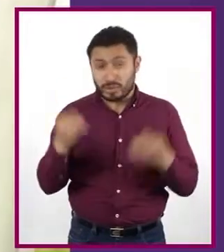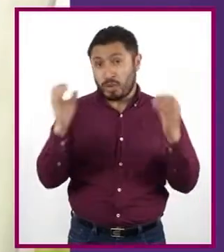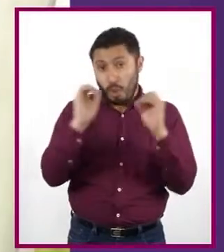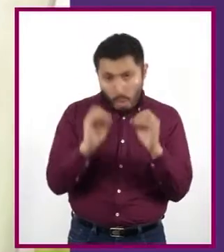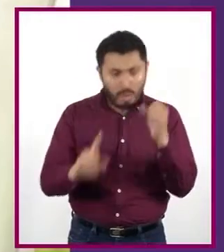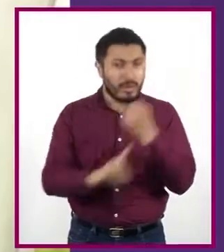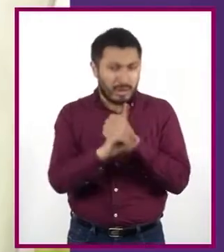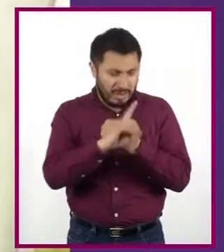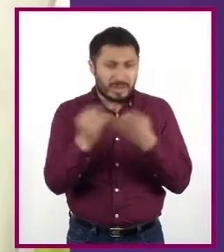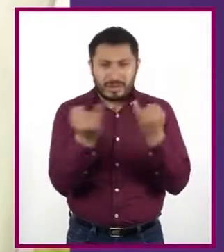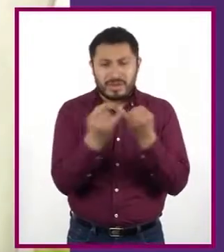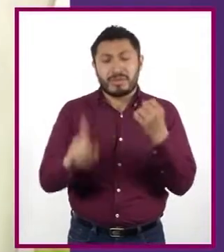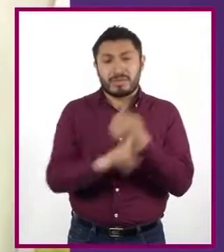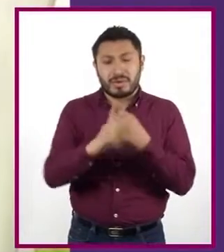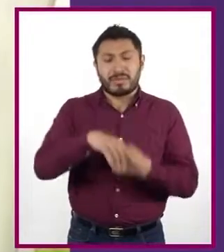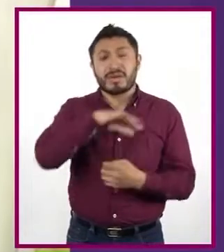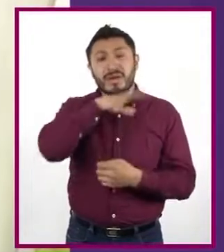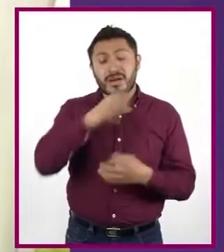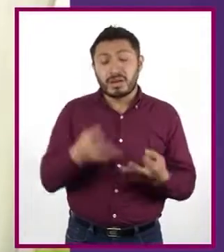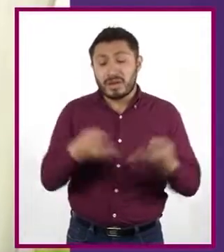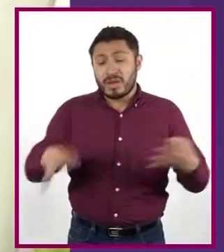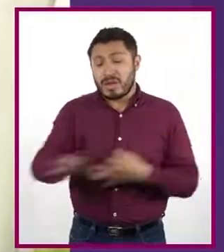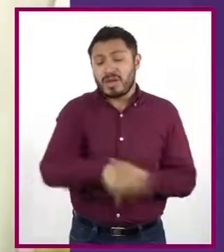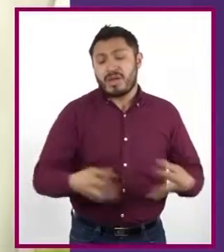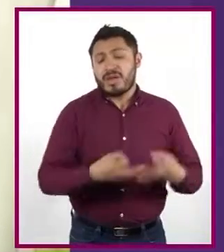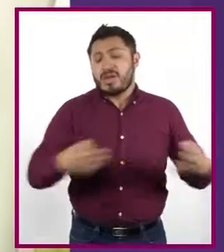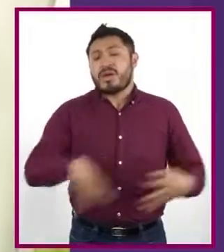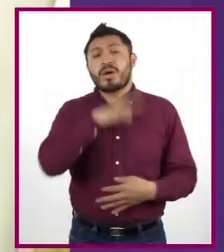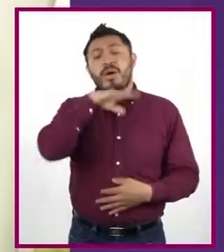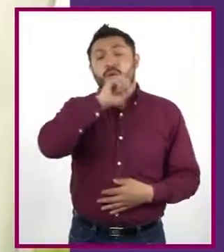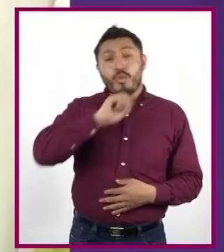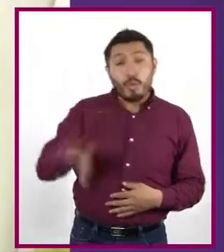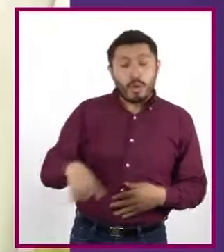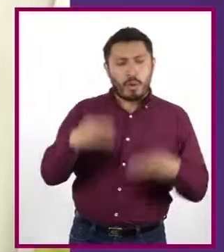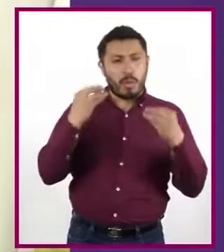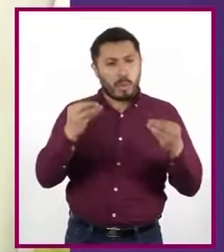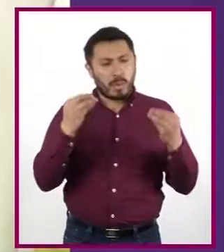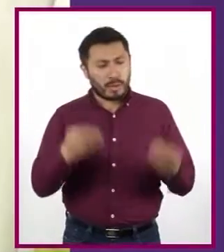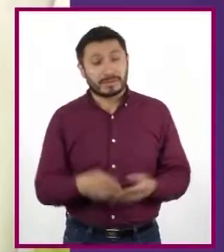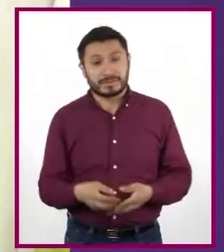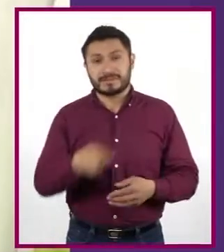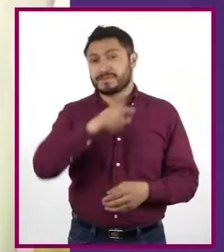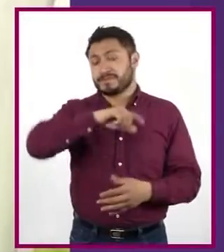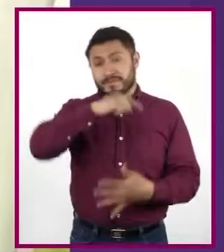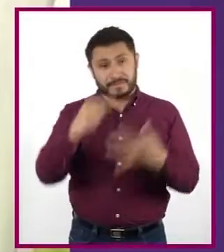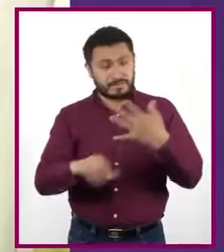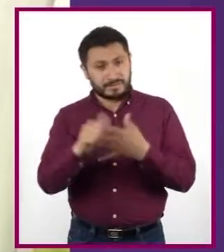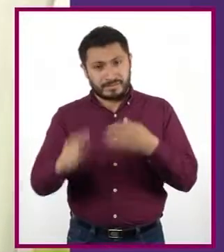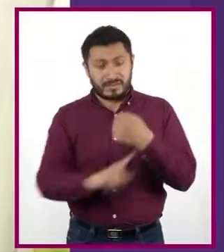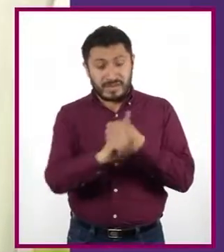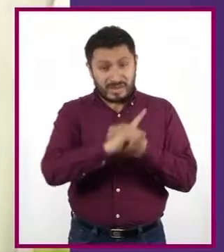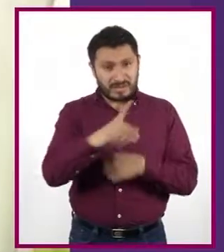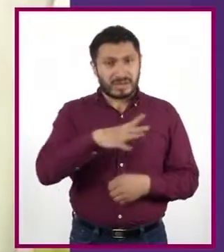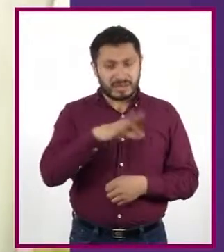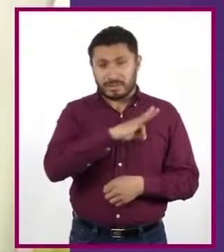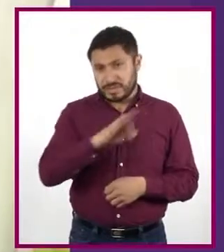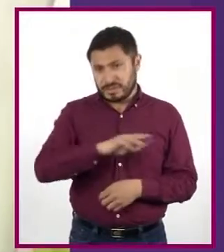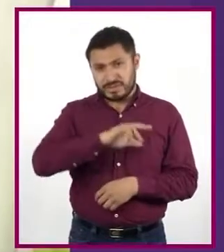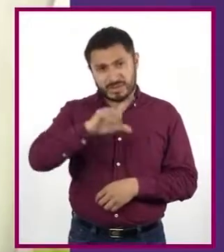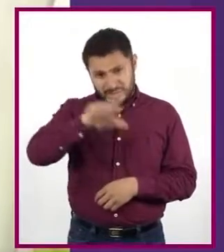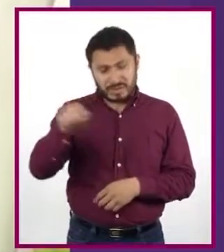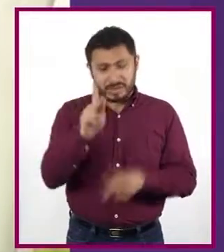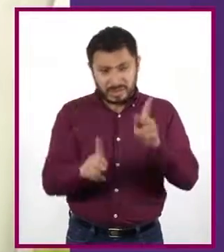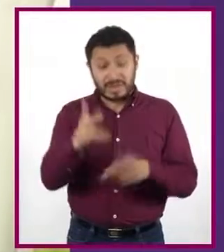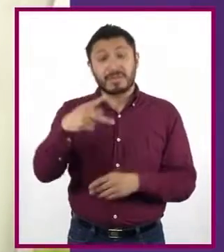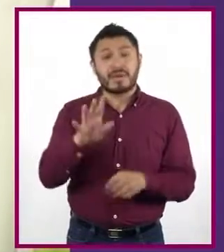de contaminación fuerte del suelo y todas esas cosas que también podríamos hablarlas en otro programa. Pero ¿qué sucede?